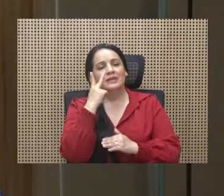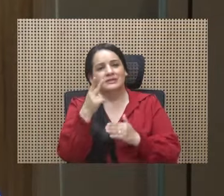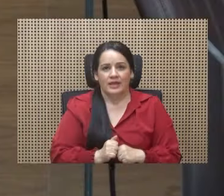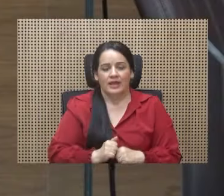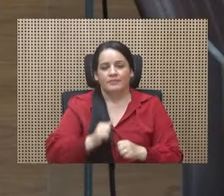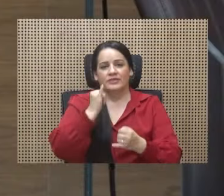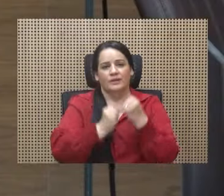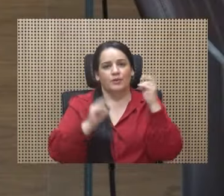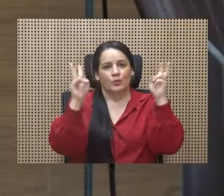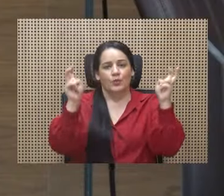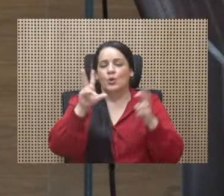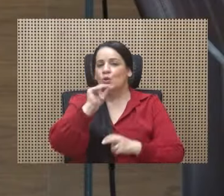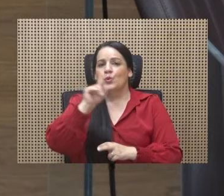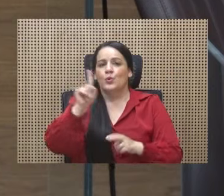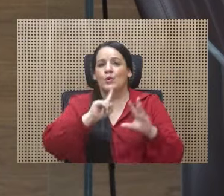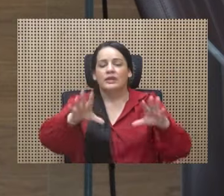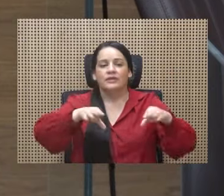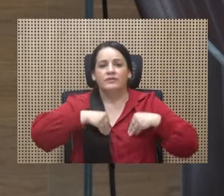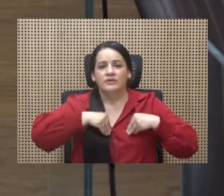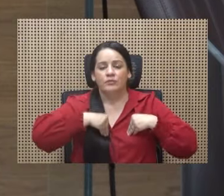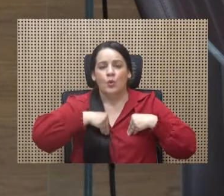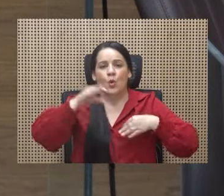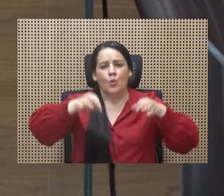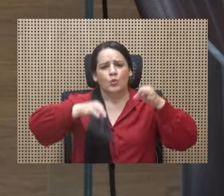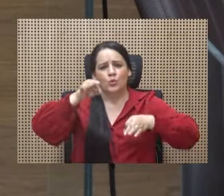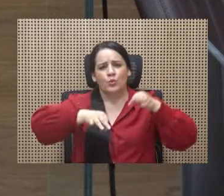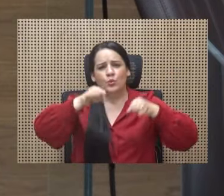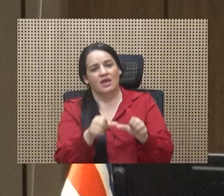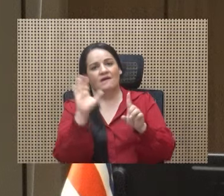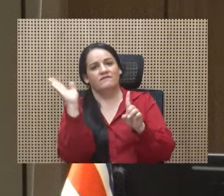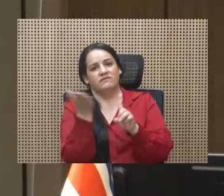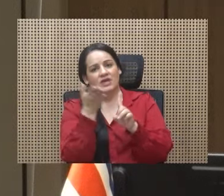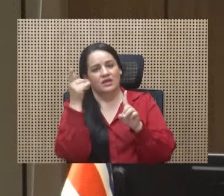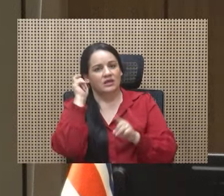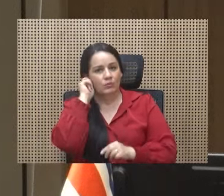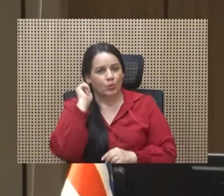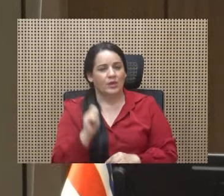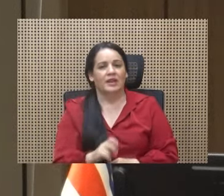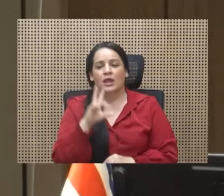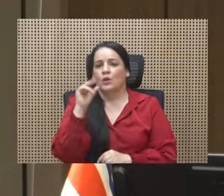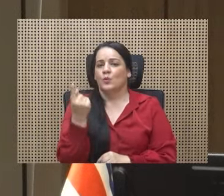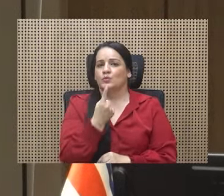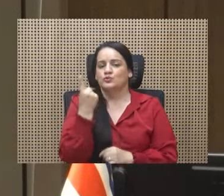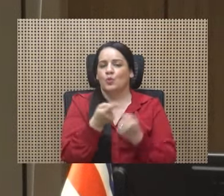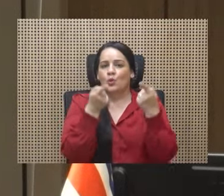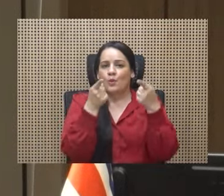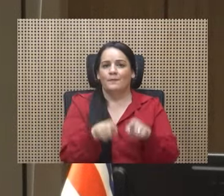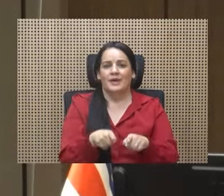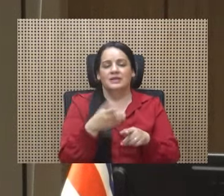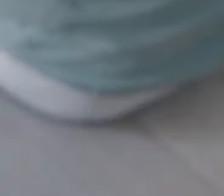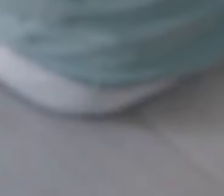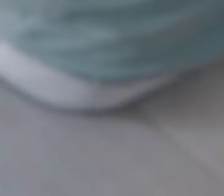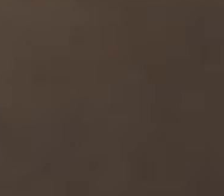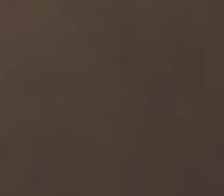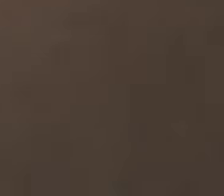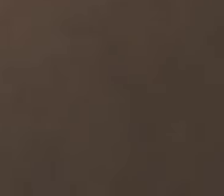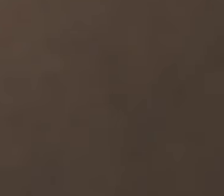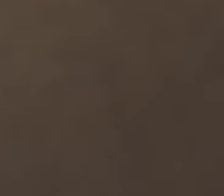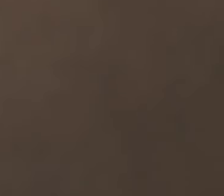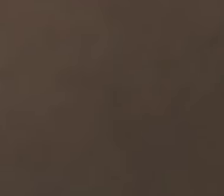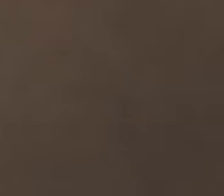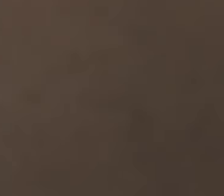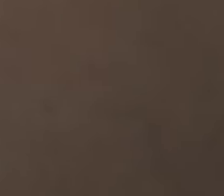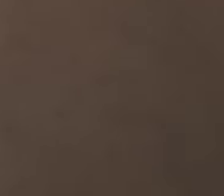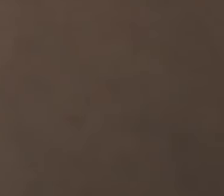tiempo según el observatorio de violencia de género contra las mujeres y el acceso a la justicia al 13 de junio del 2024 han ocurrido